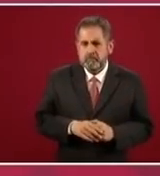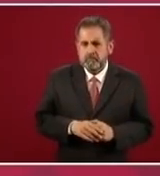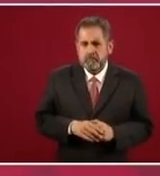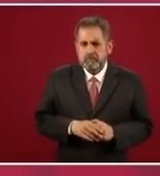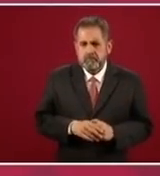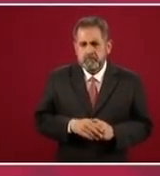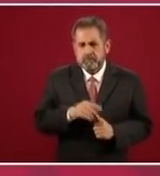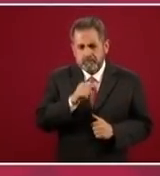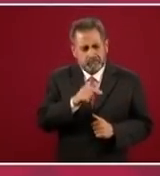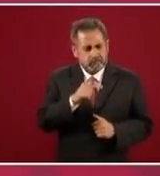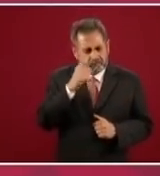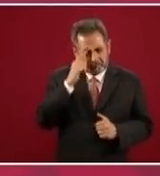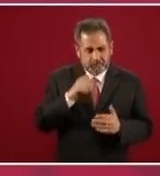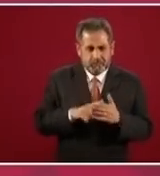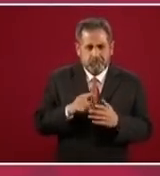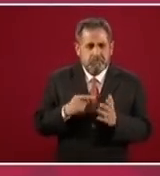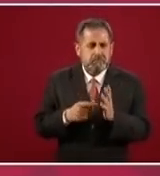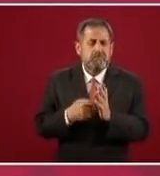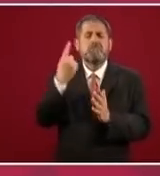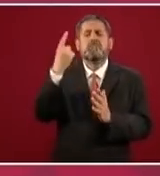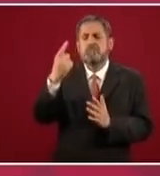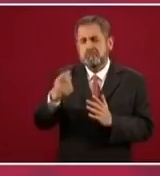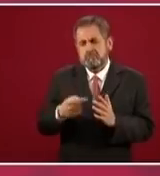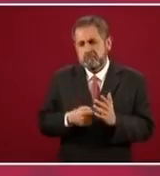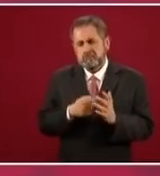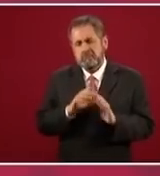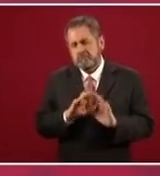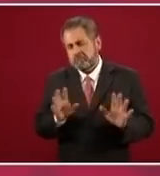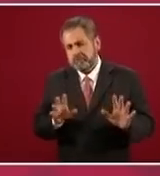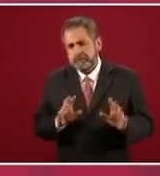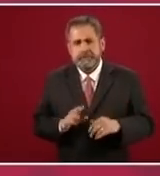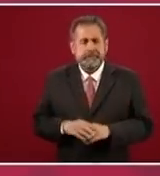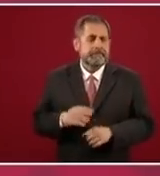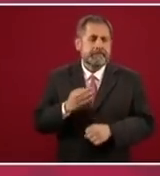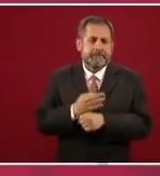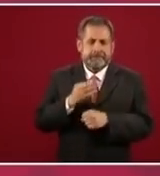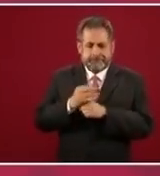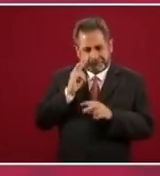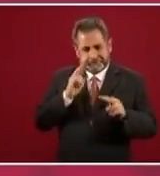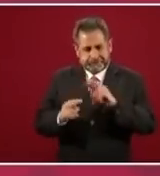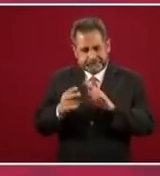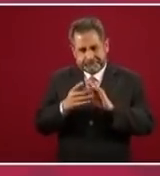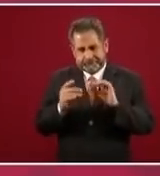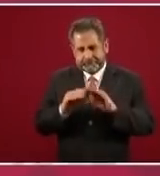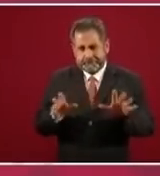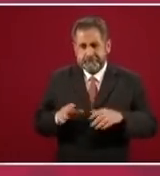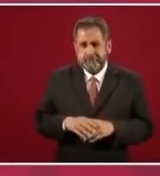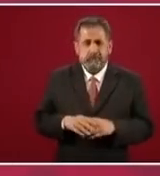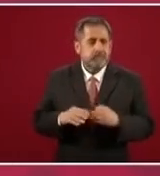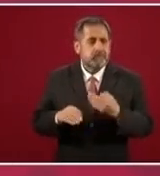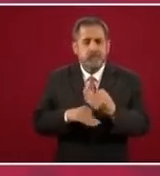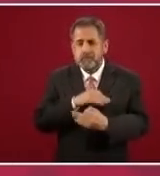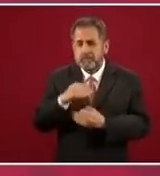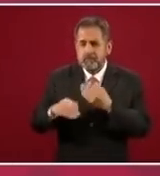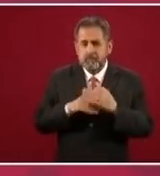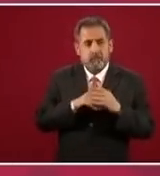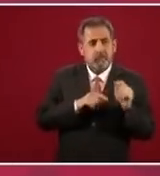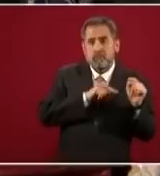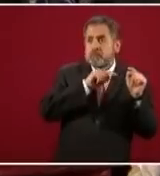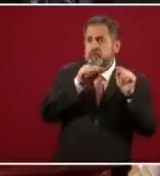un hecho, yo diría, aislado. Estamos hablando de que están todos los medios